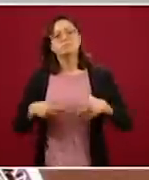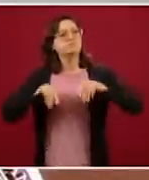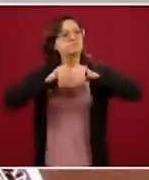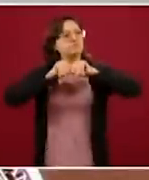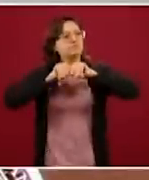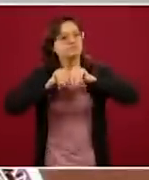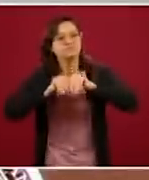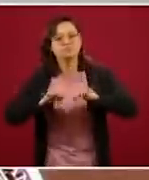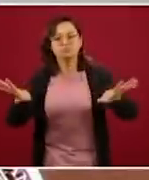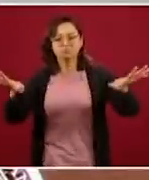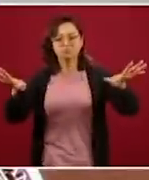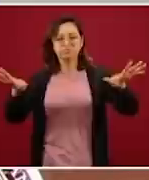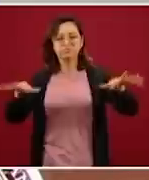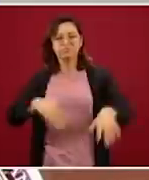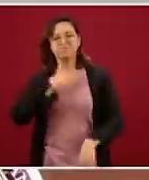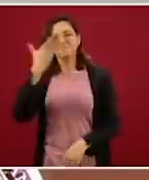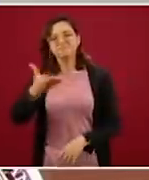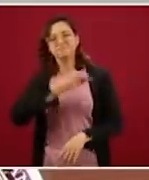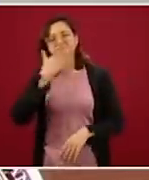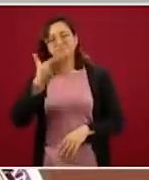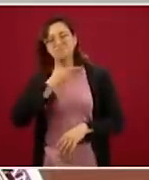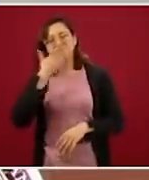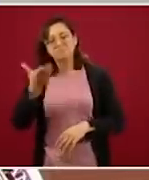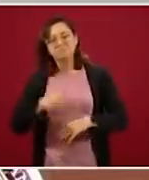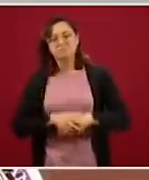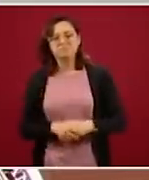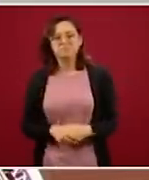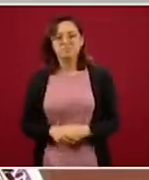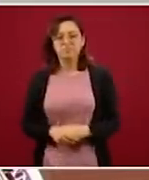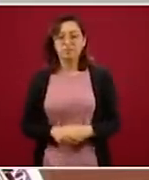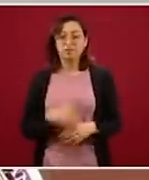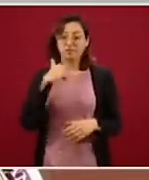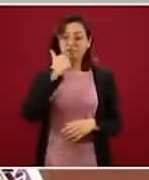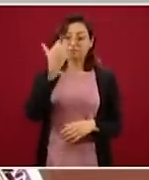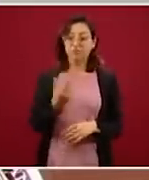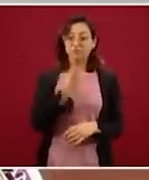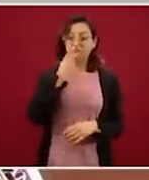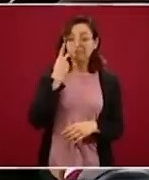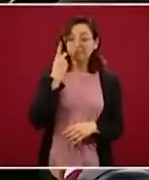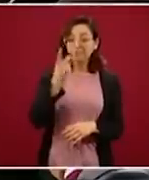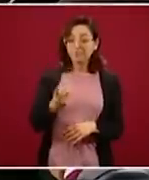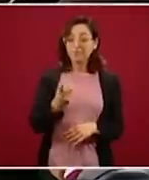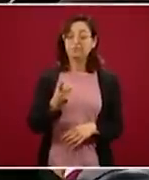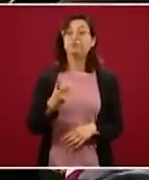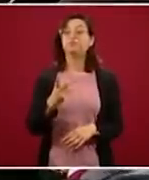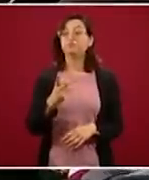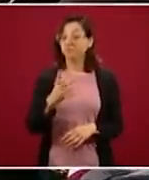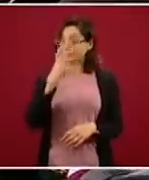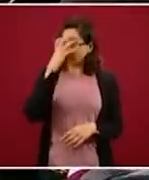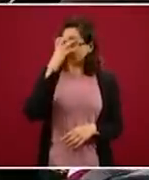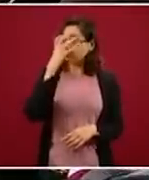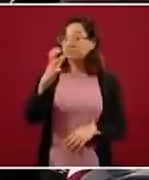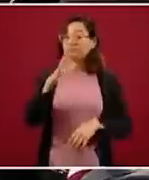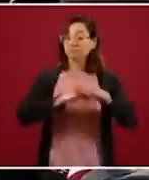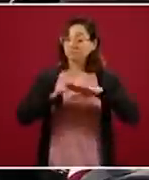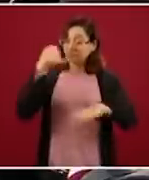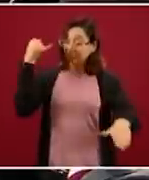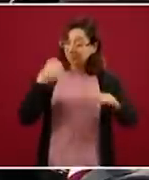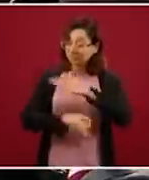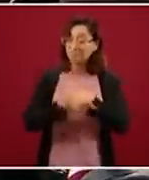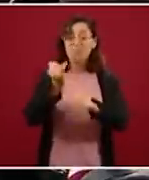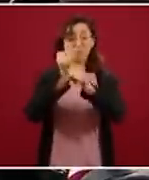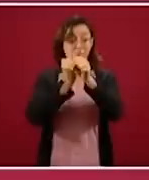este sistema. Quiero comentar que vamos a ir al fondo,